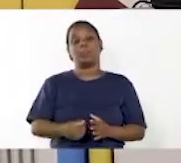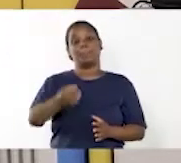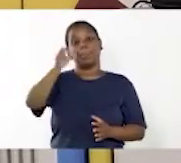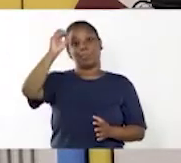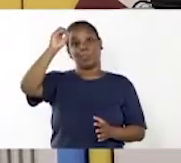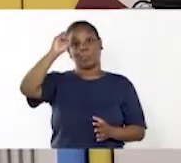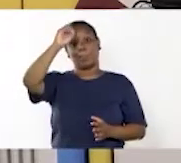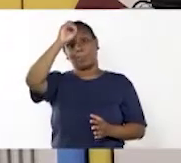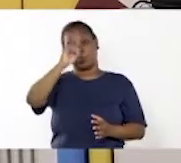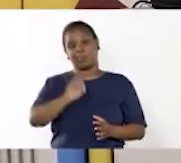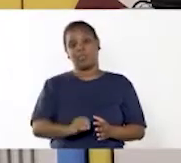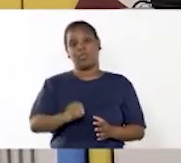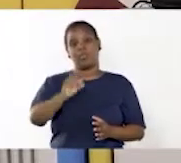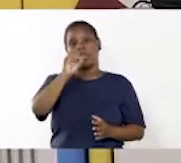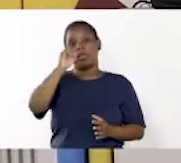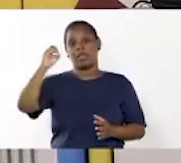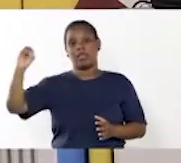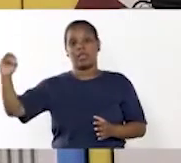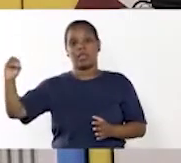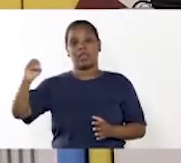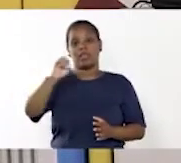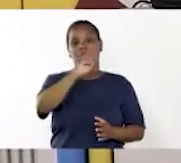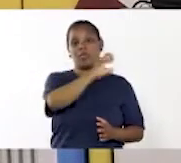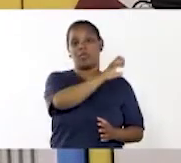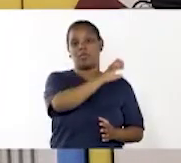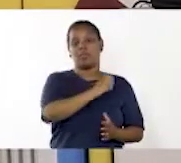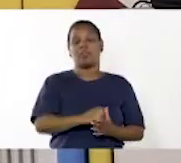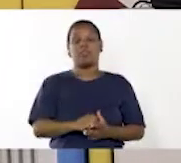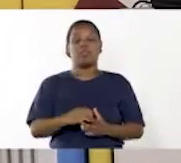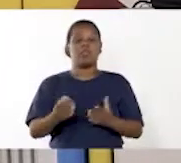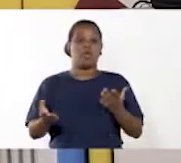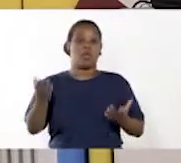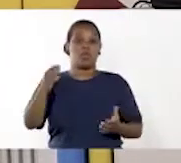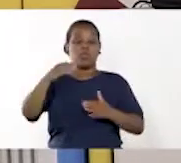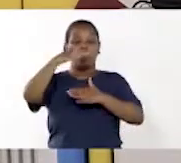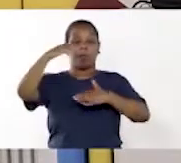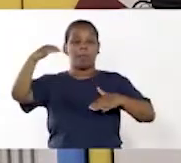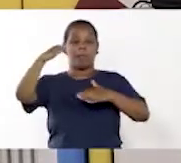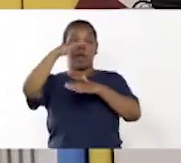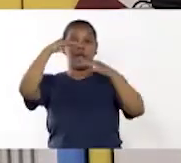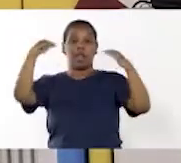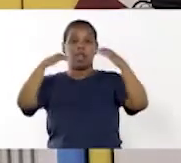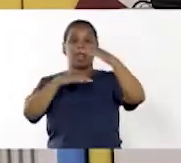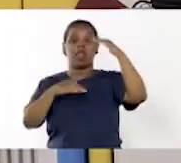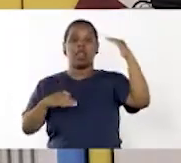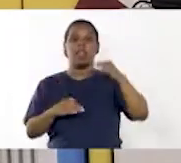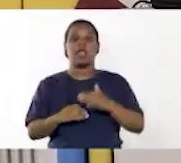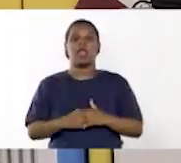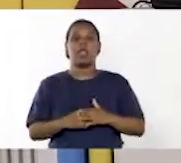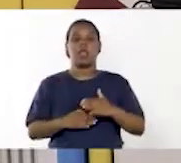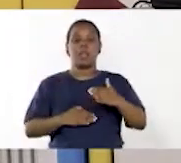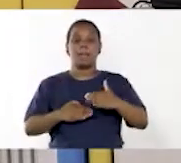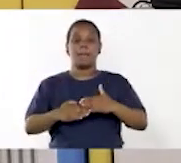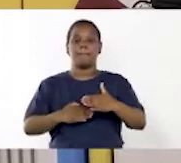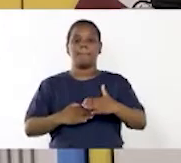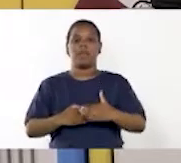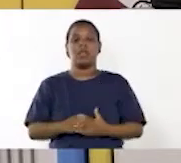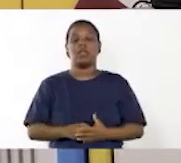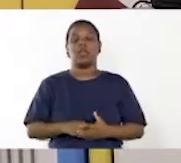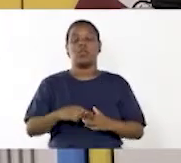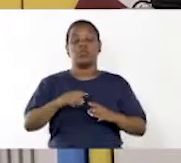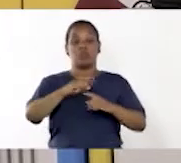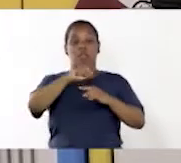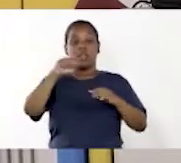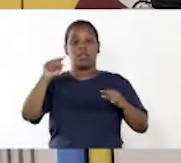es este o si es oeste, de acuerdo a los paralelos, que son las líneas horizontales que rodean a